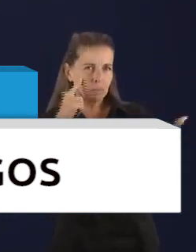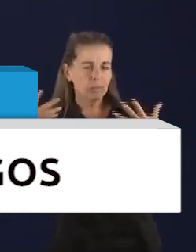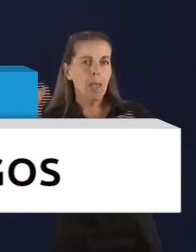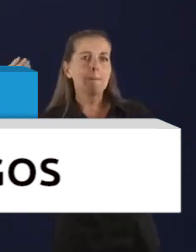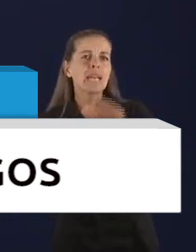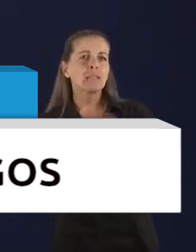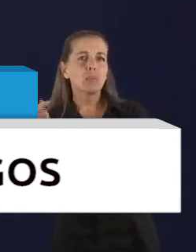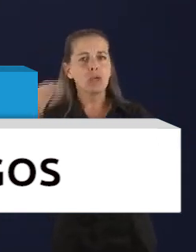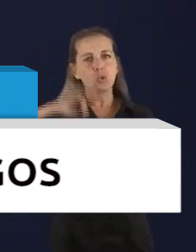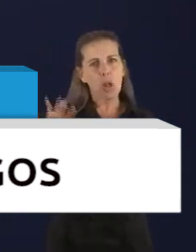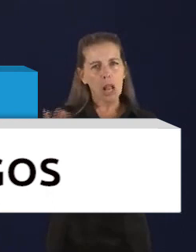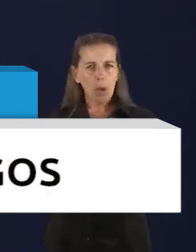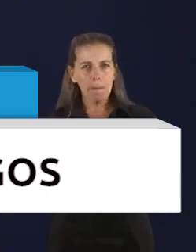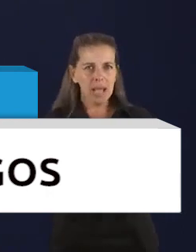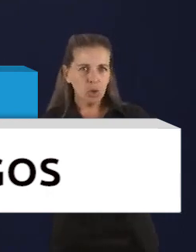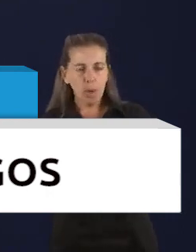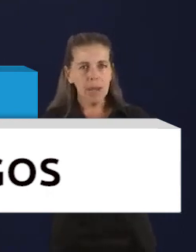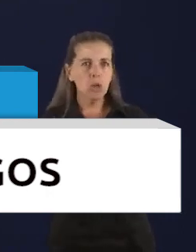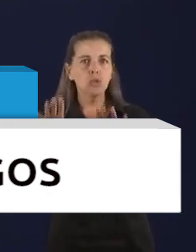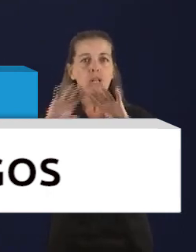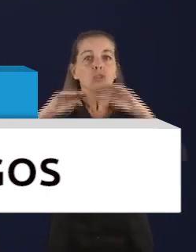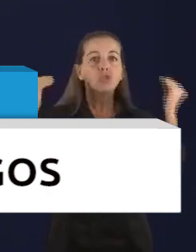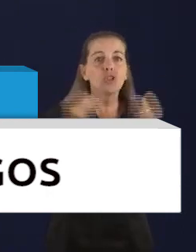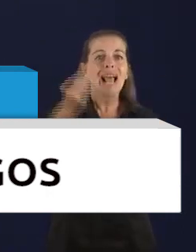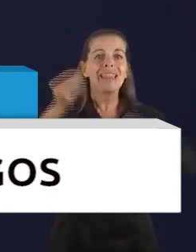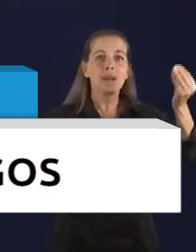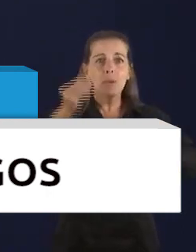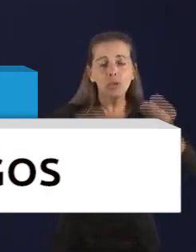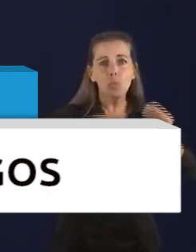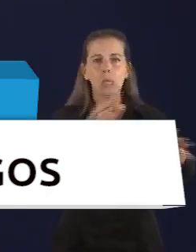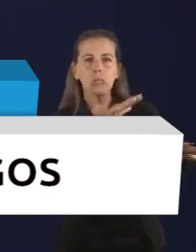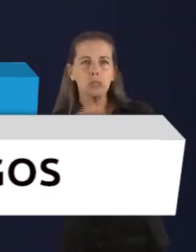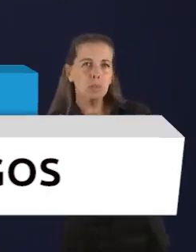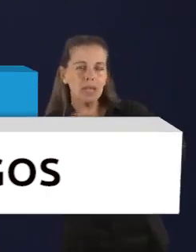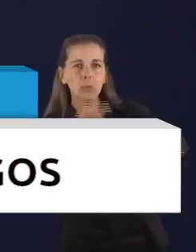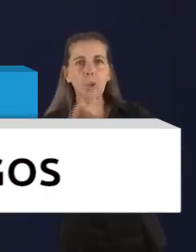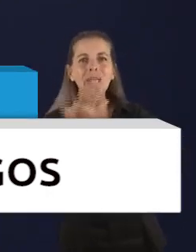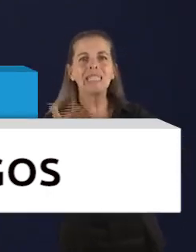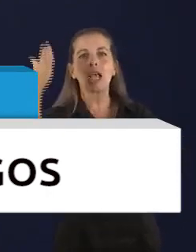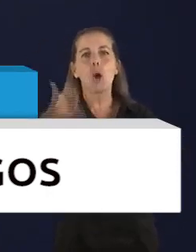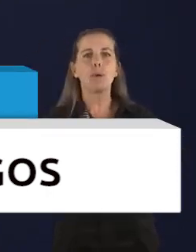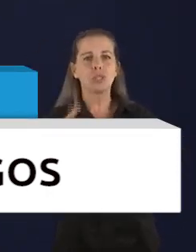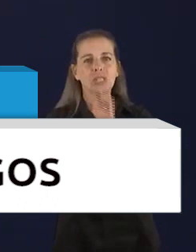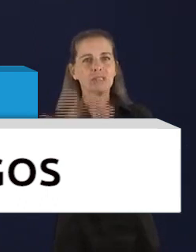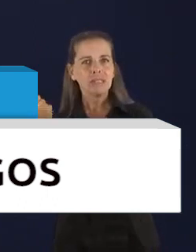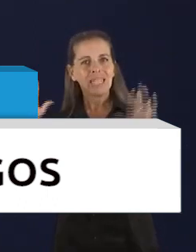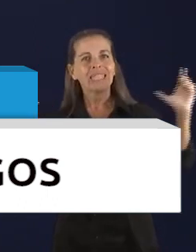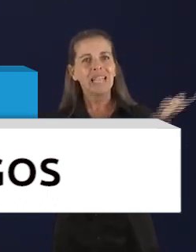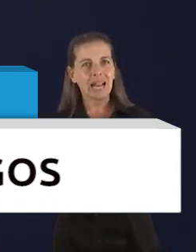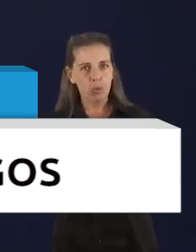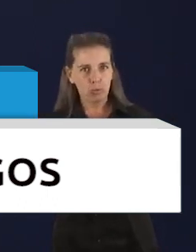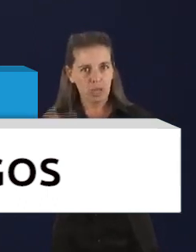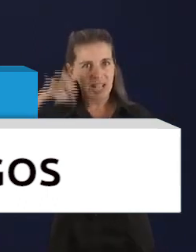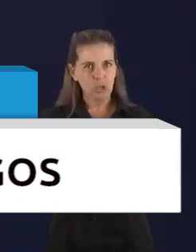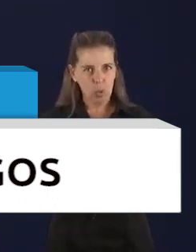aproximadamente un cuarto de el presupuesto que se destina a los gastos de a los gastos de eh